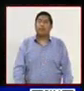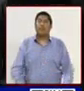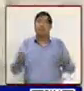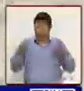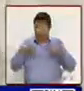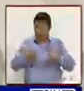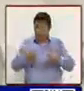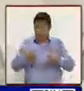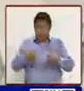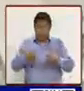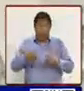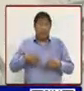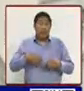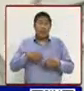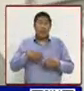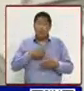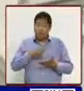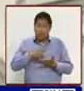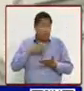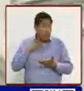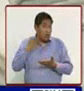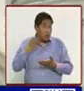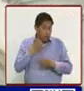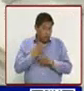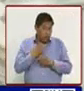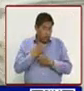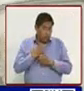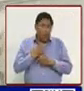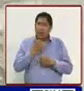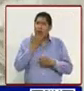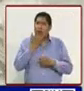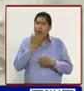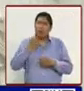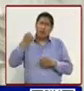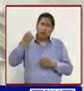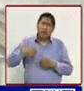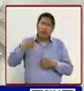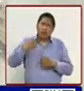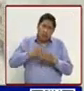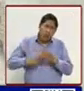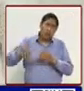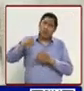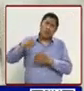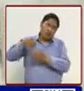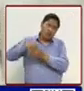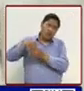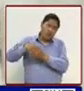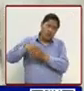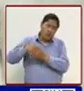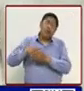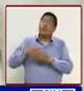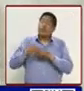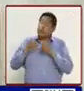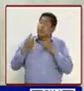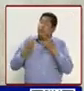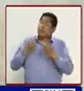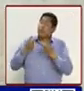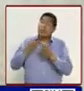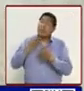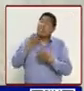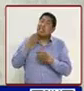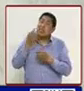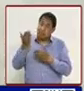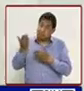Mientras la Asamblea Legislativa trabaja en sus comisiones en esta etapa de preselección, ¿qué pasa en el Tribunal Supremo Electoral? Los visitamos y esto responde sus